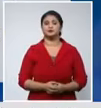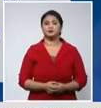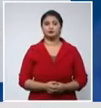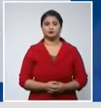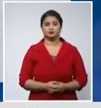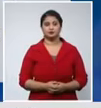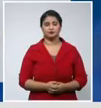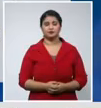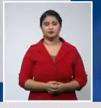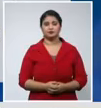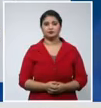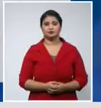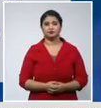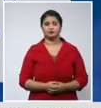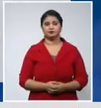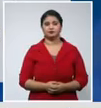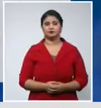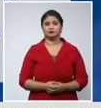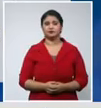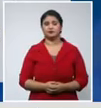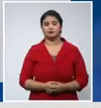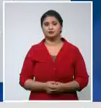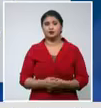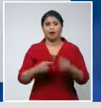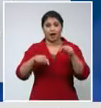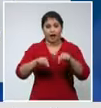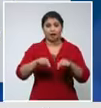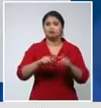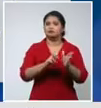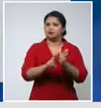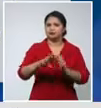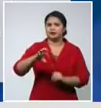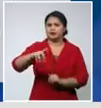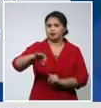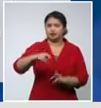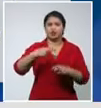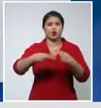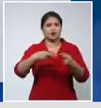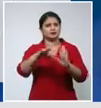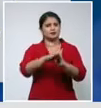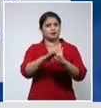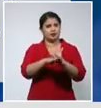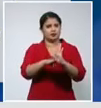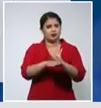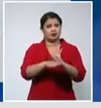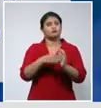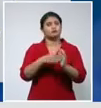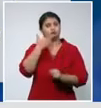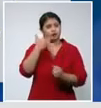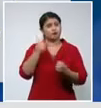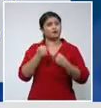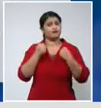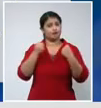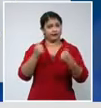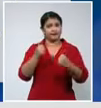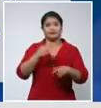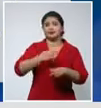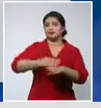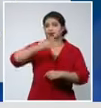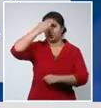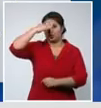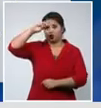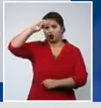que debe ir al control con las medidas que se adoptan, igual que todos los territorios. Santiago de Cuba, 32,